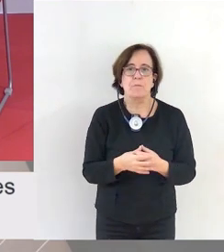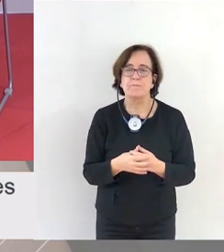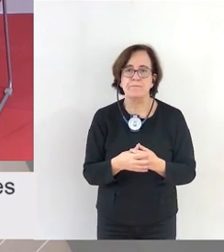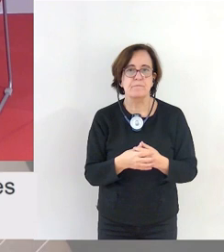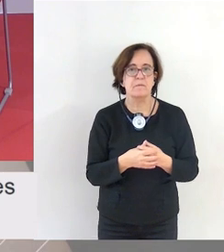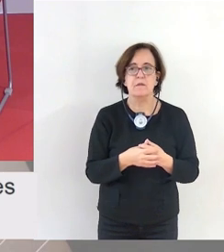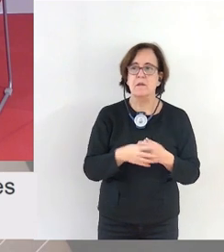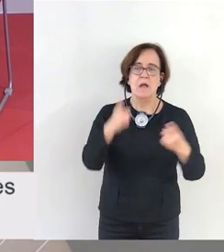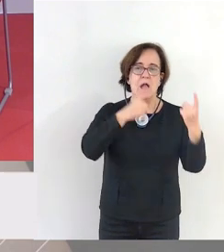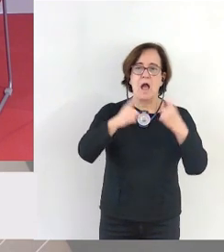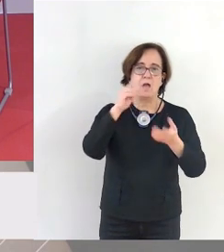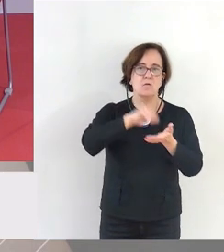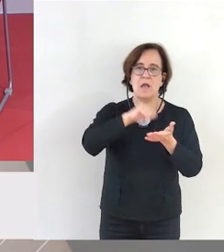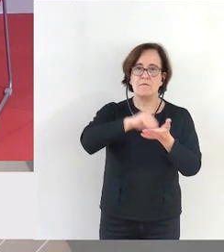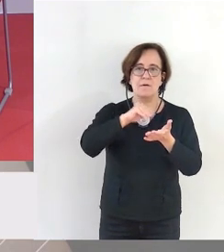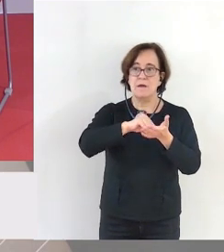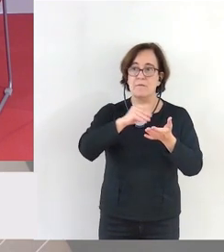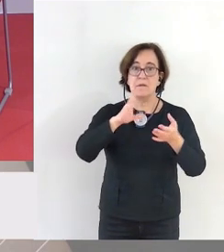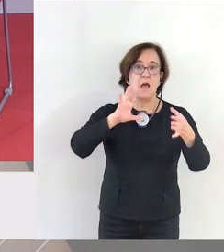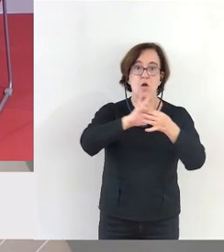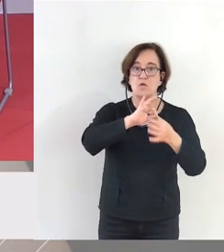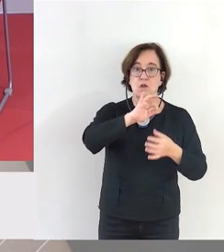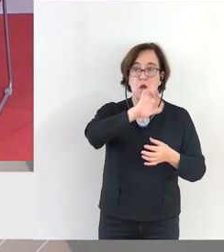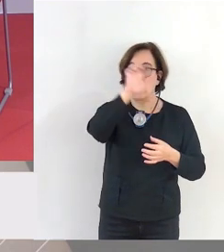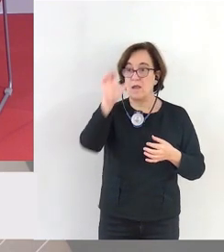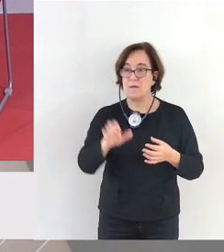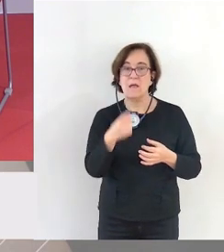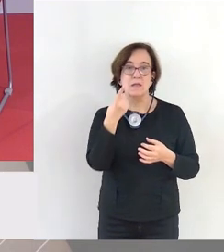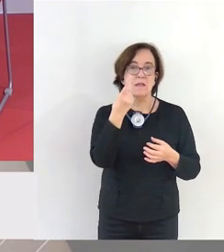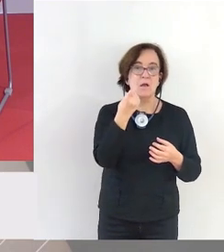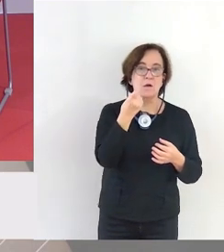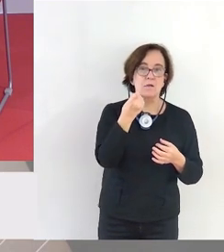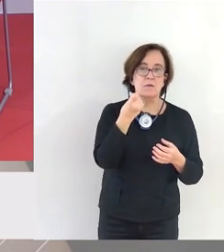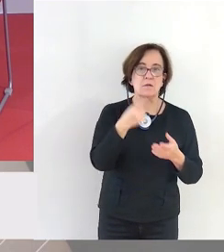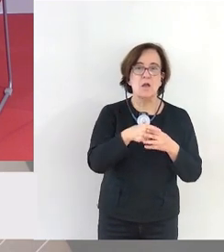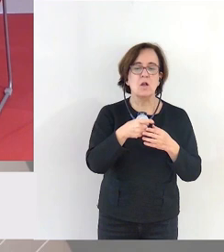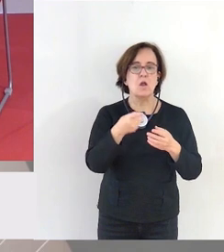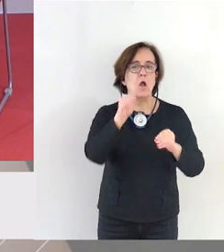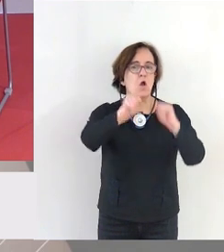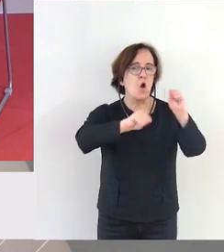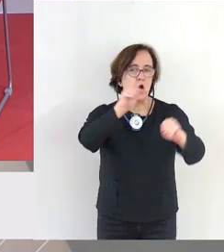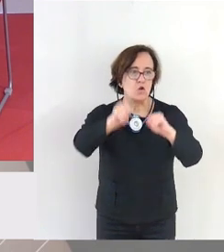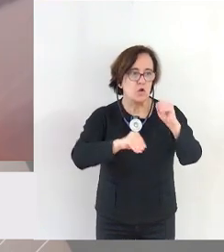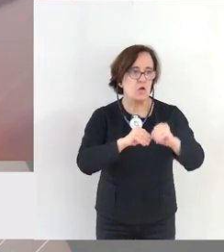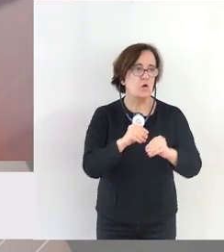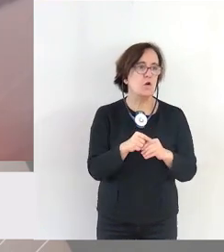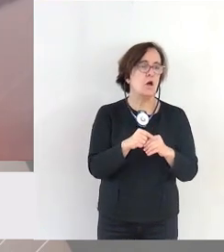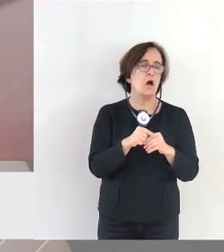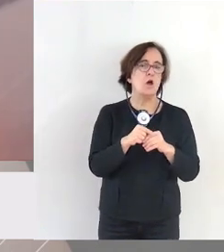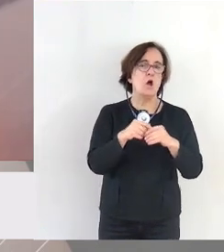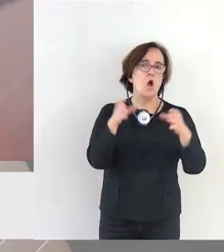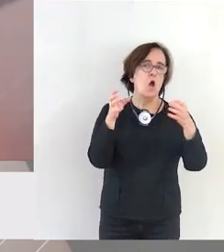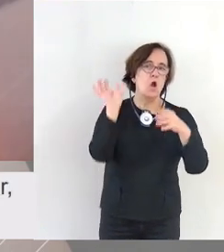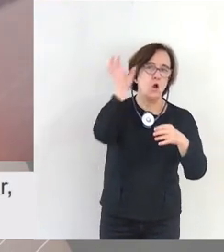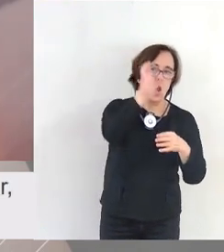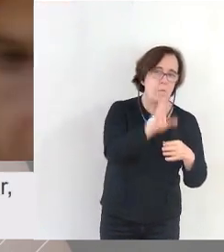hablamos en la Unión Europea de la necesidad de consultar llegar a las comunidades hablar con